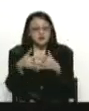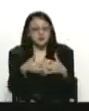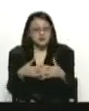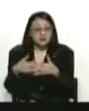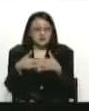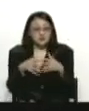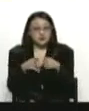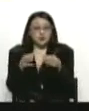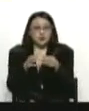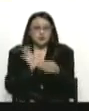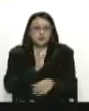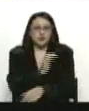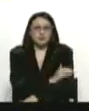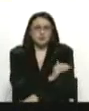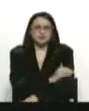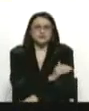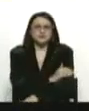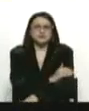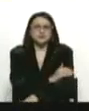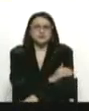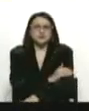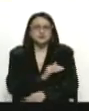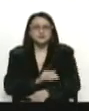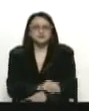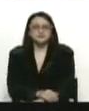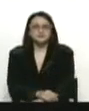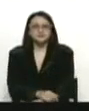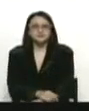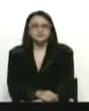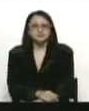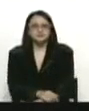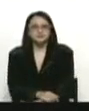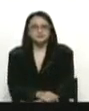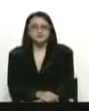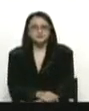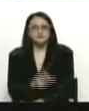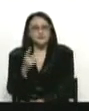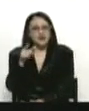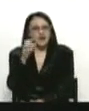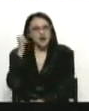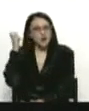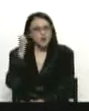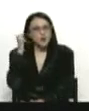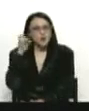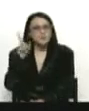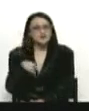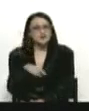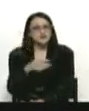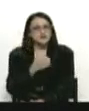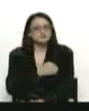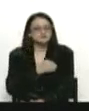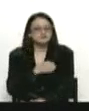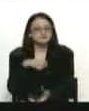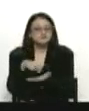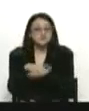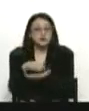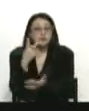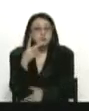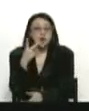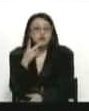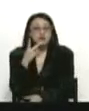la oligarquía de la derecha, en el continente, por Europa, lamentablemente, que se puso de rodillas a la política